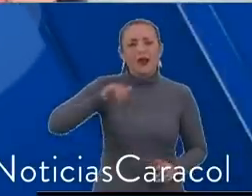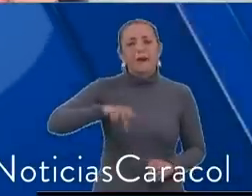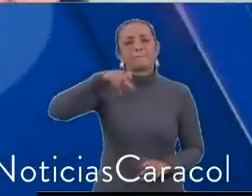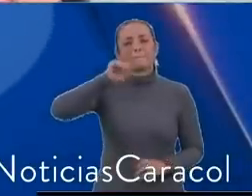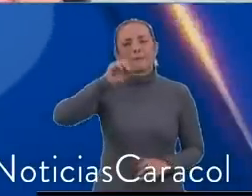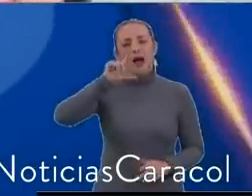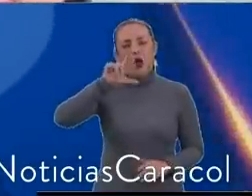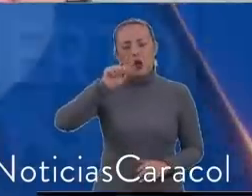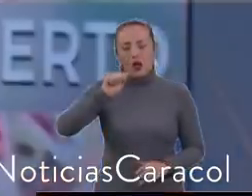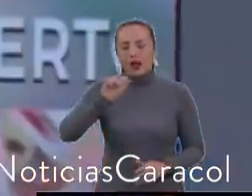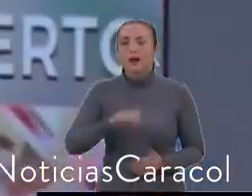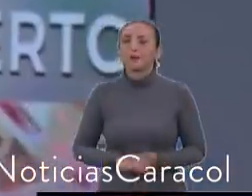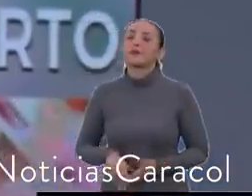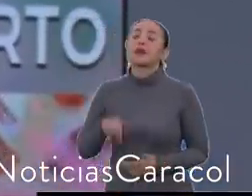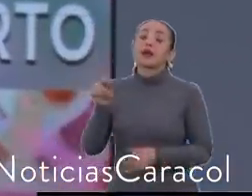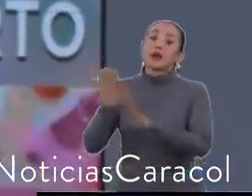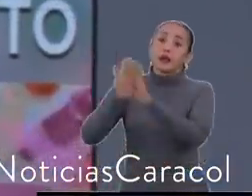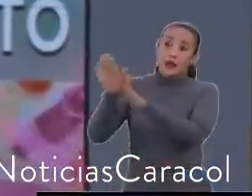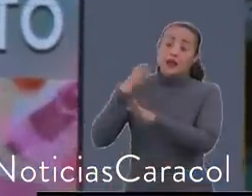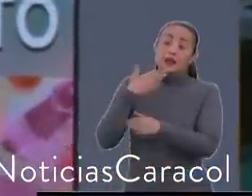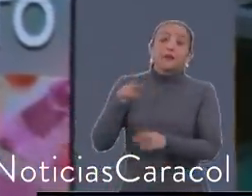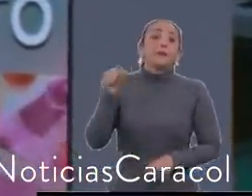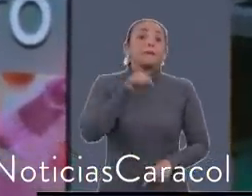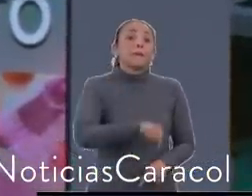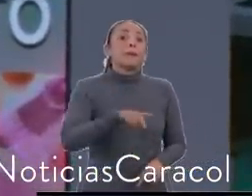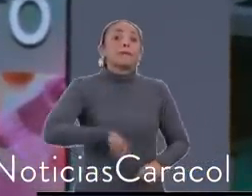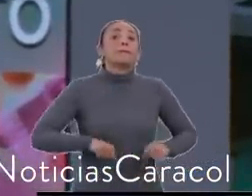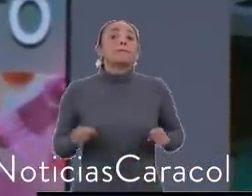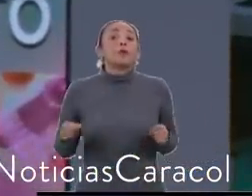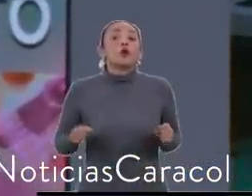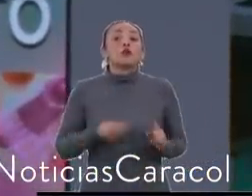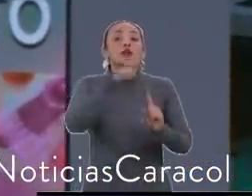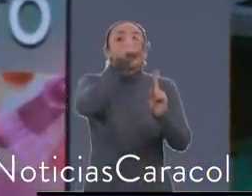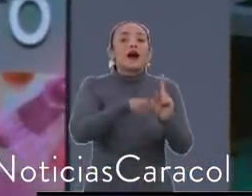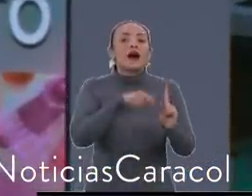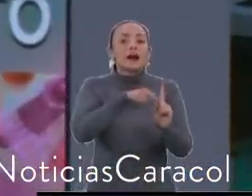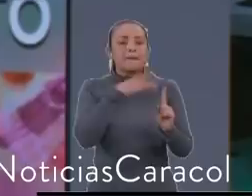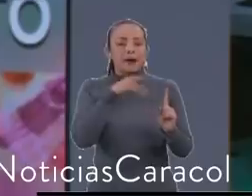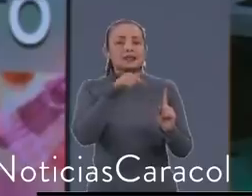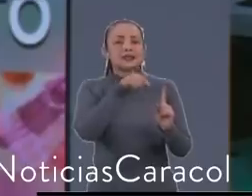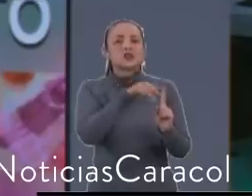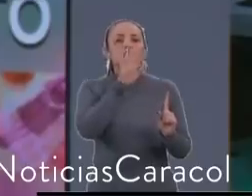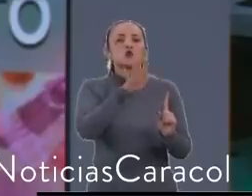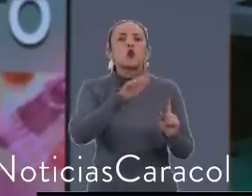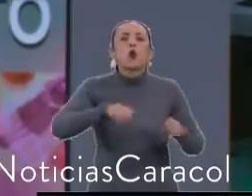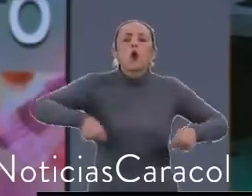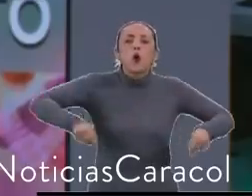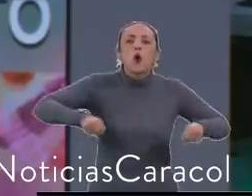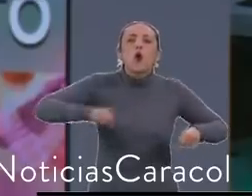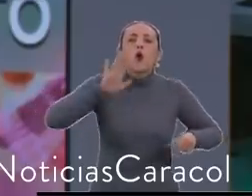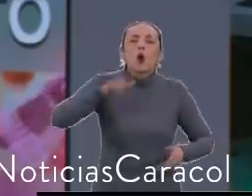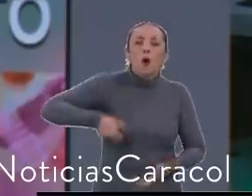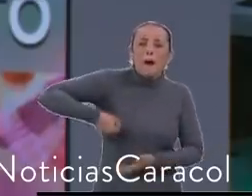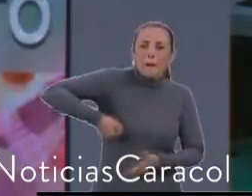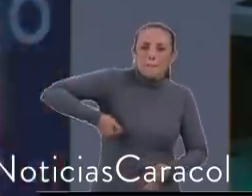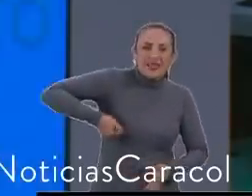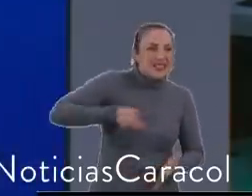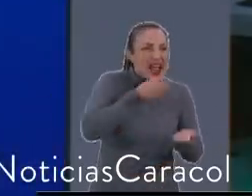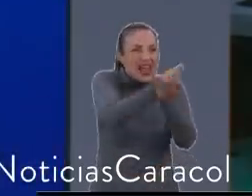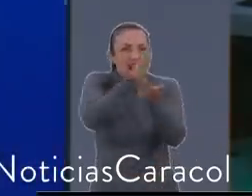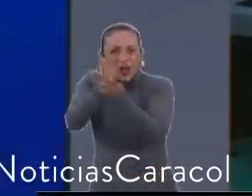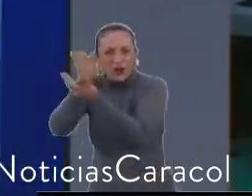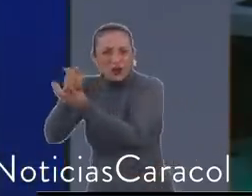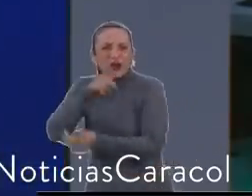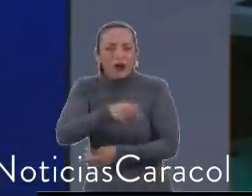En Bogotá, un mensajero fue señalado por las autoridades como el presunto ladrón de 100 millones de pesos de la empresa donde trabajaba. La acción